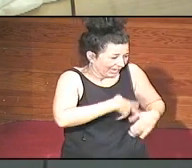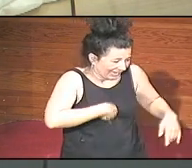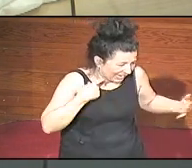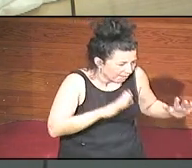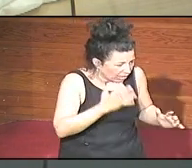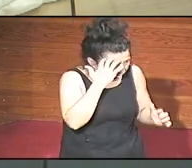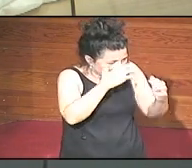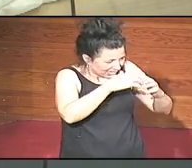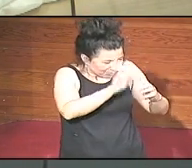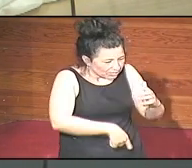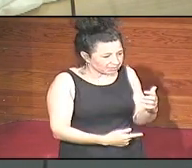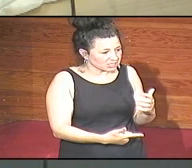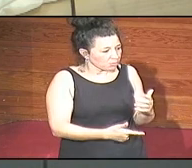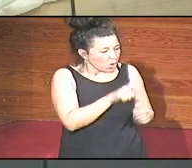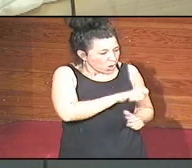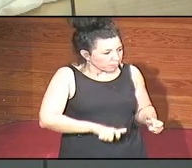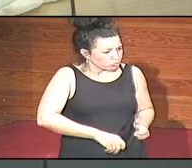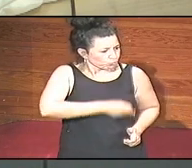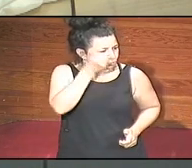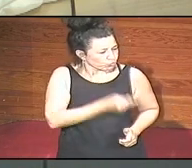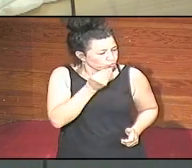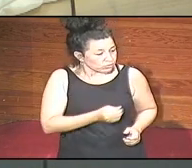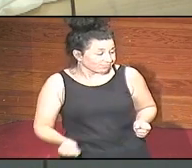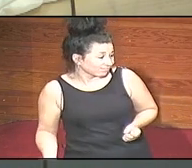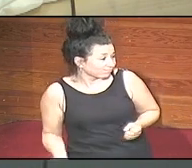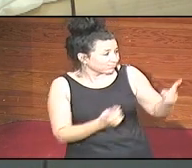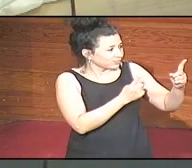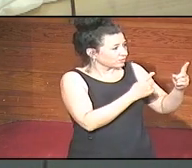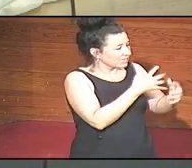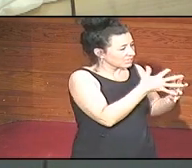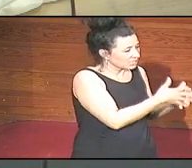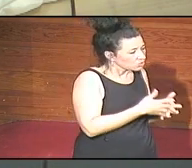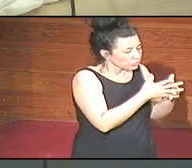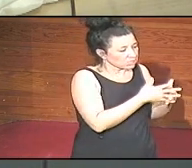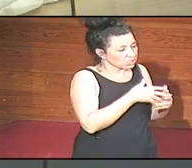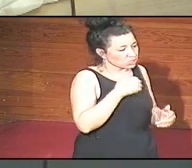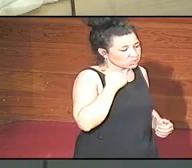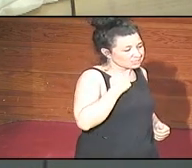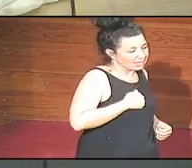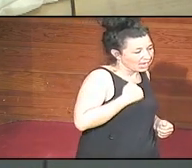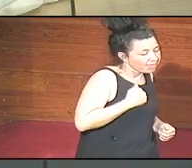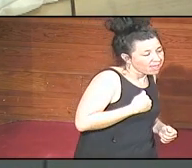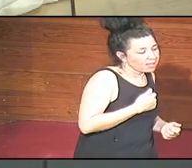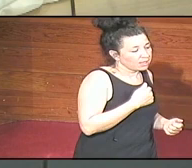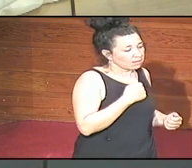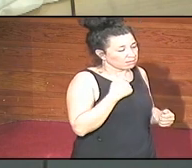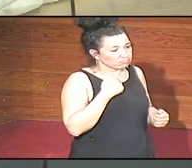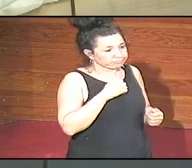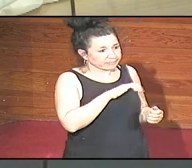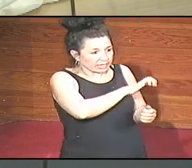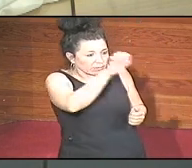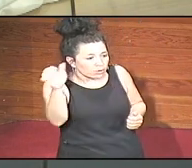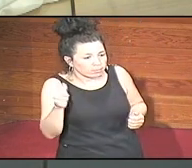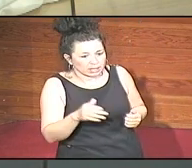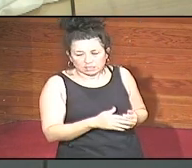gente buenísima pues se van a eeuu se van a canadá se van a europa y por ejemplo organismo